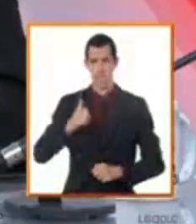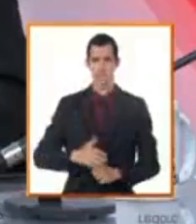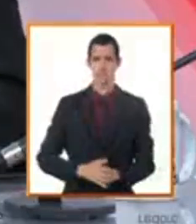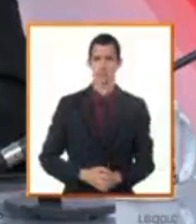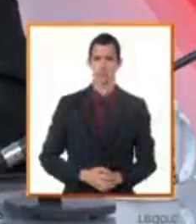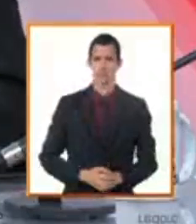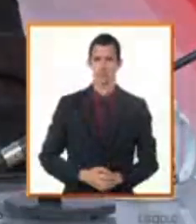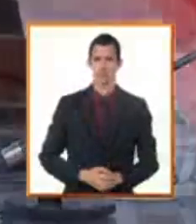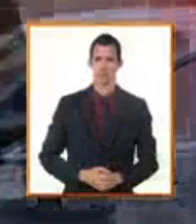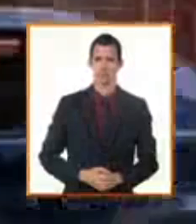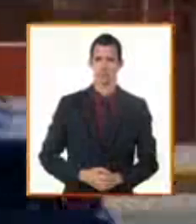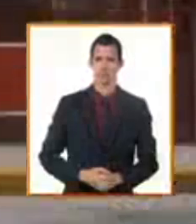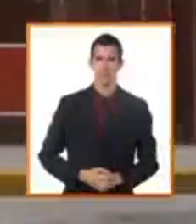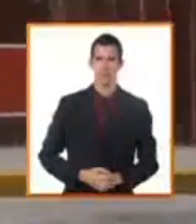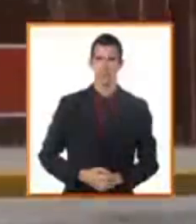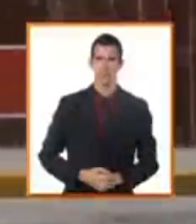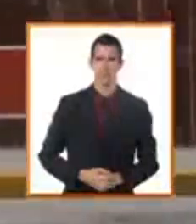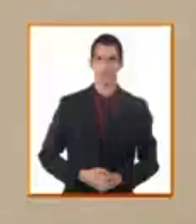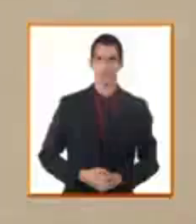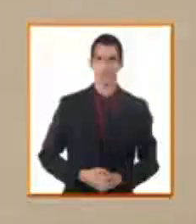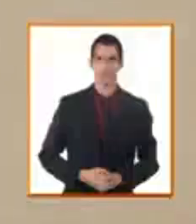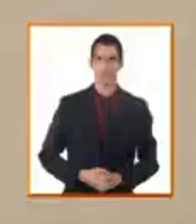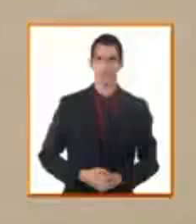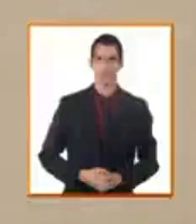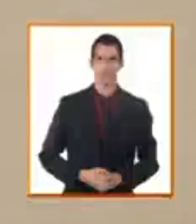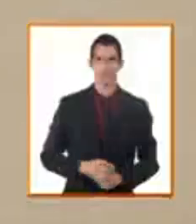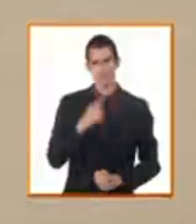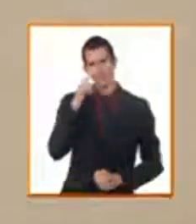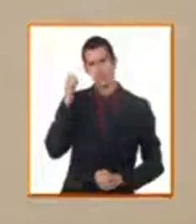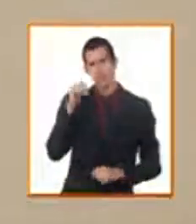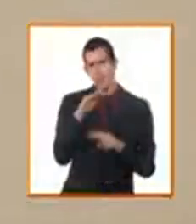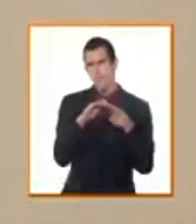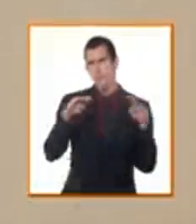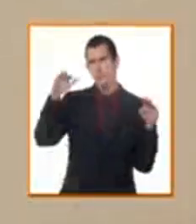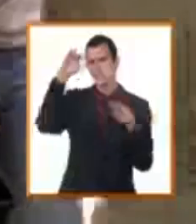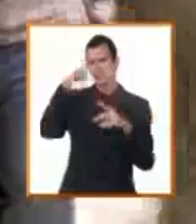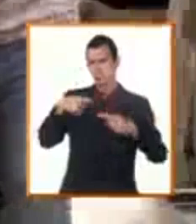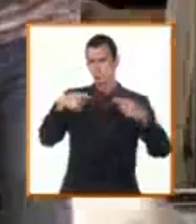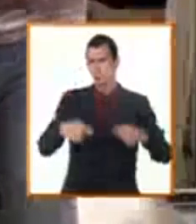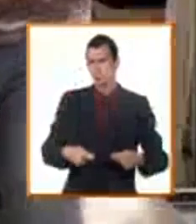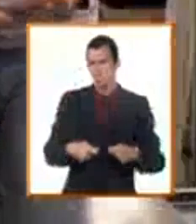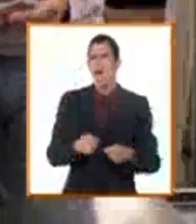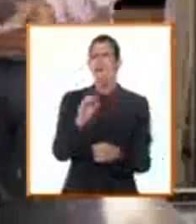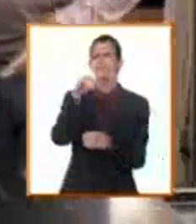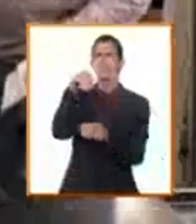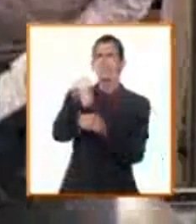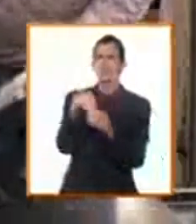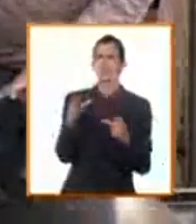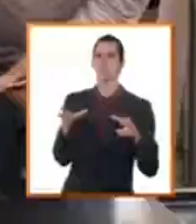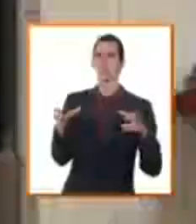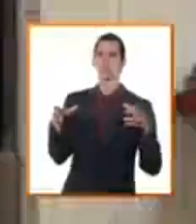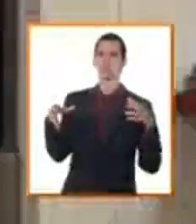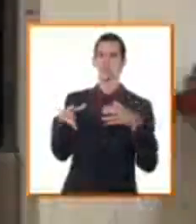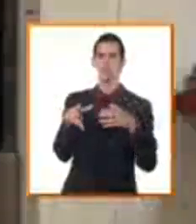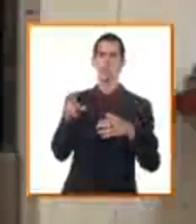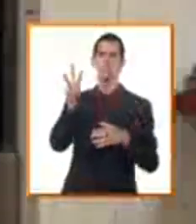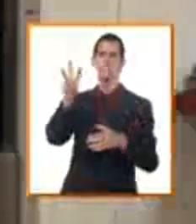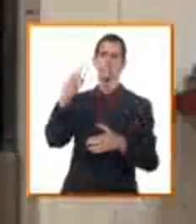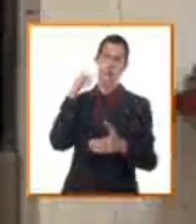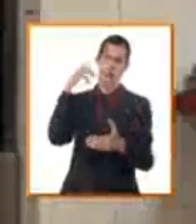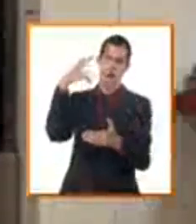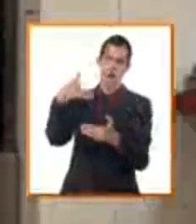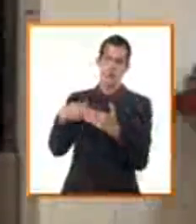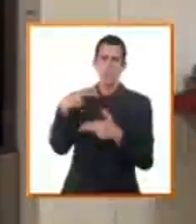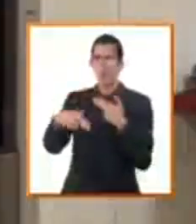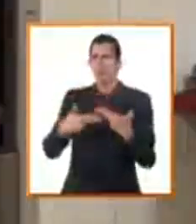redonda. El Ministerio de Justicia forma parte de la Comisión Nacional de Drogas, la cual desde hace más de 30 años coordina los